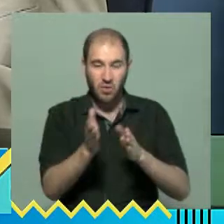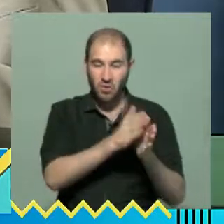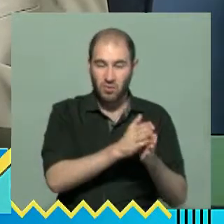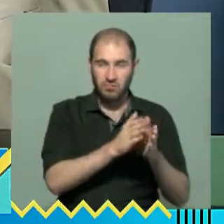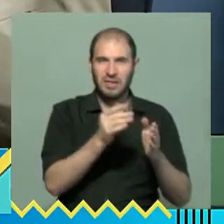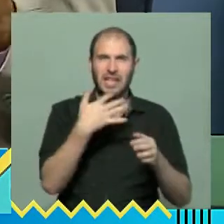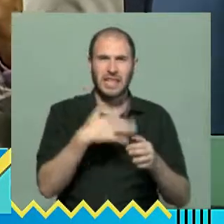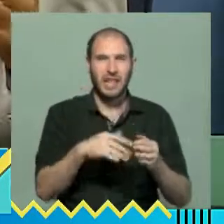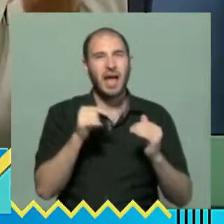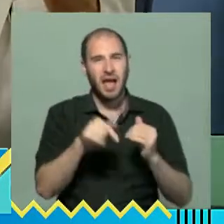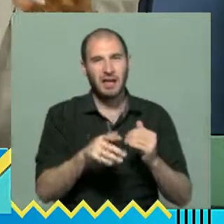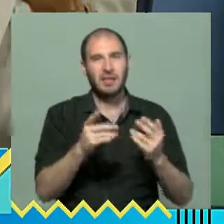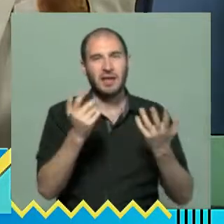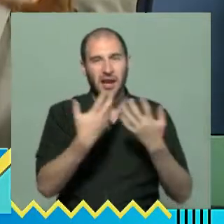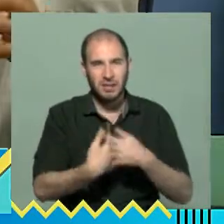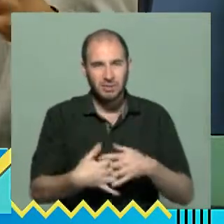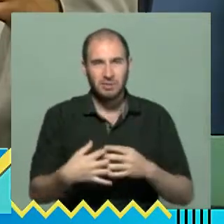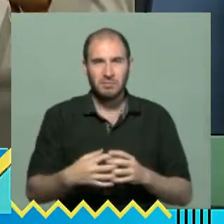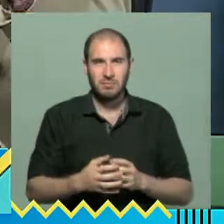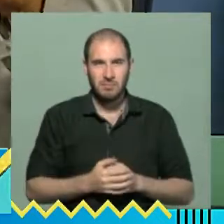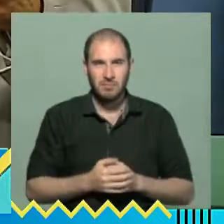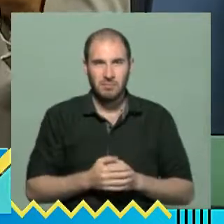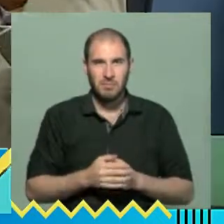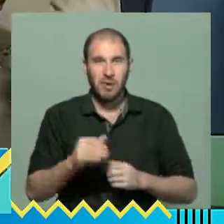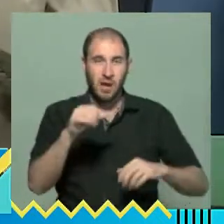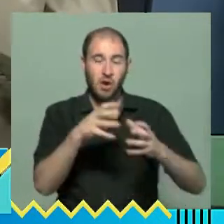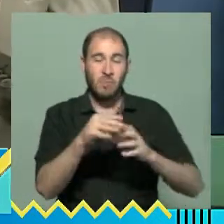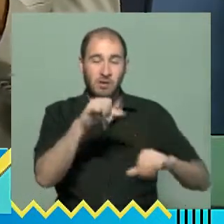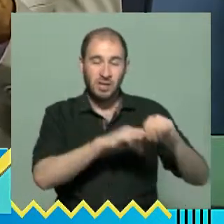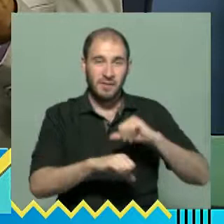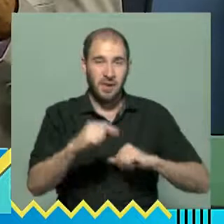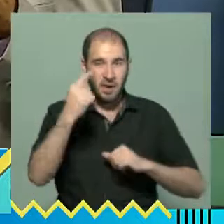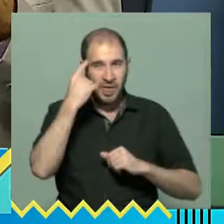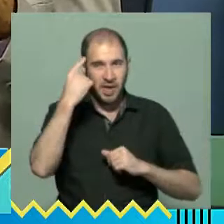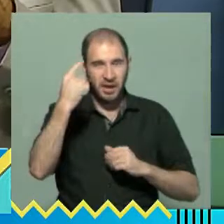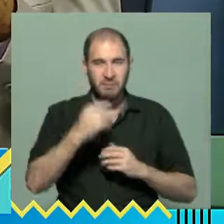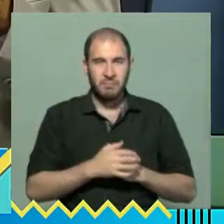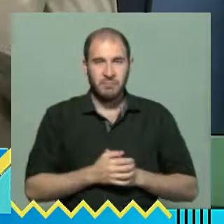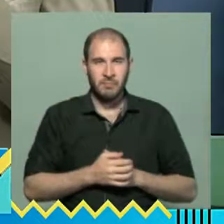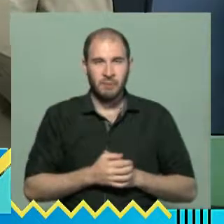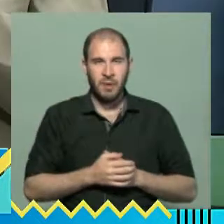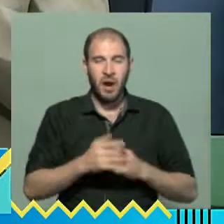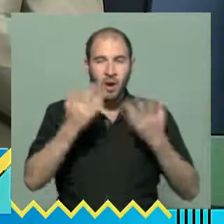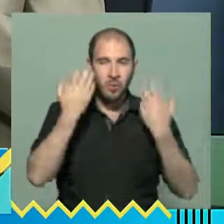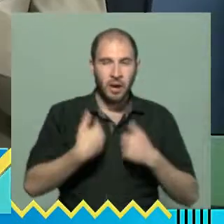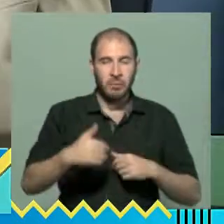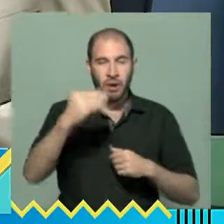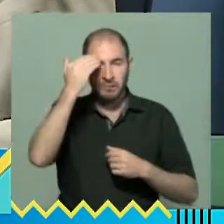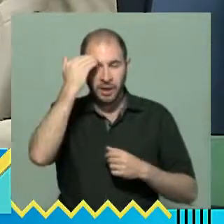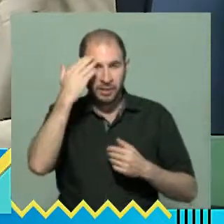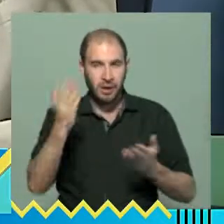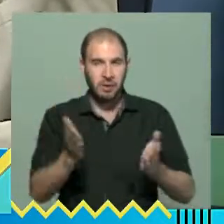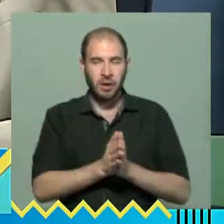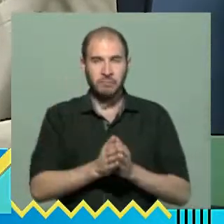estar entendiendo, estos son científicos que creen que cuerpo y mente son una sola